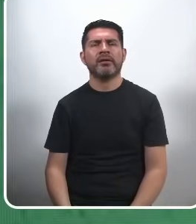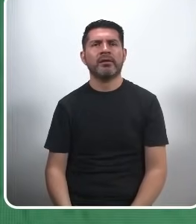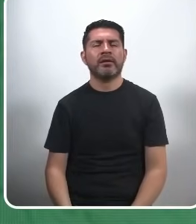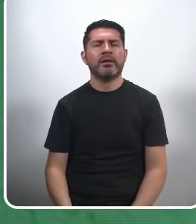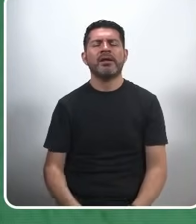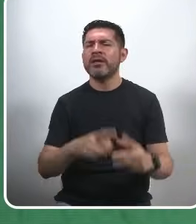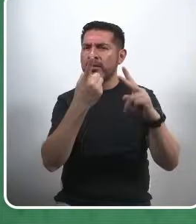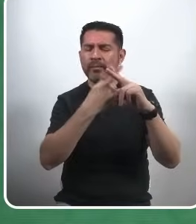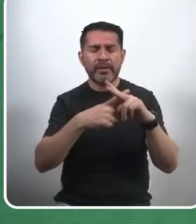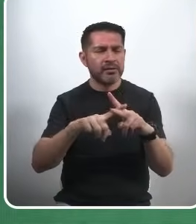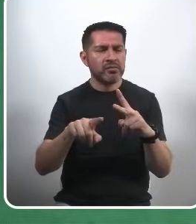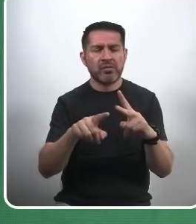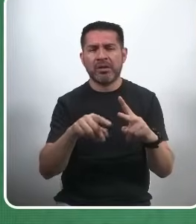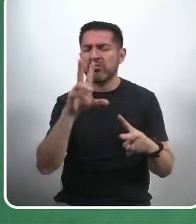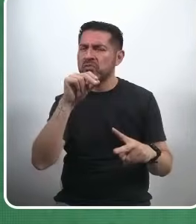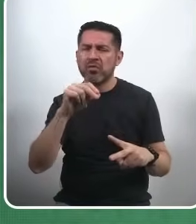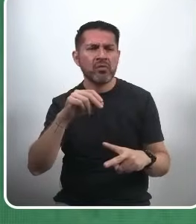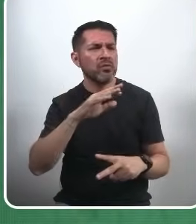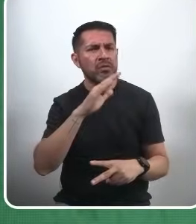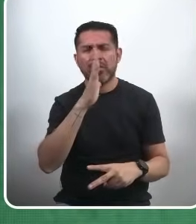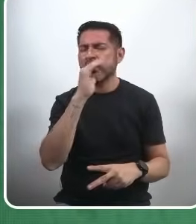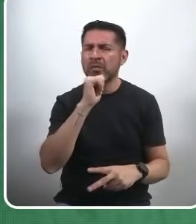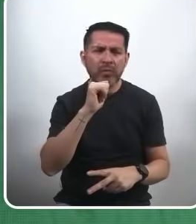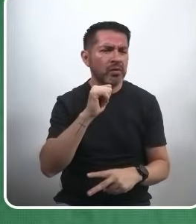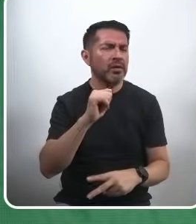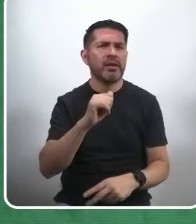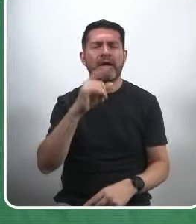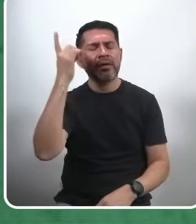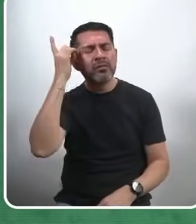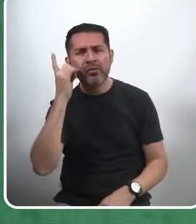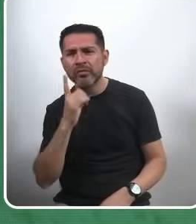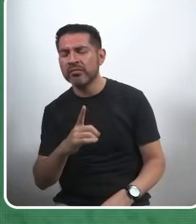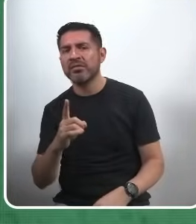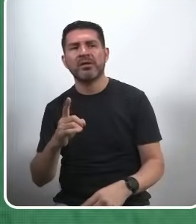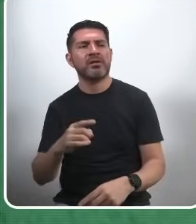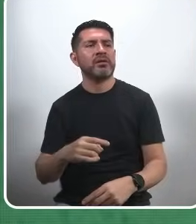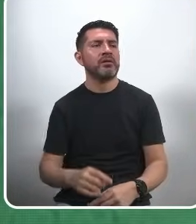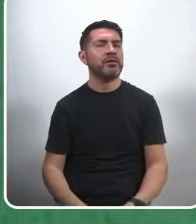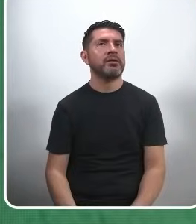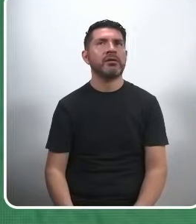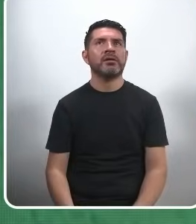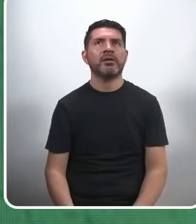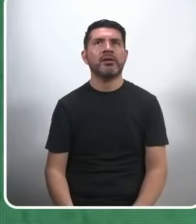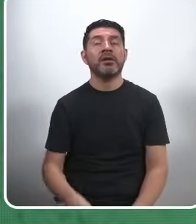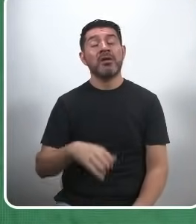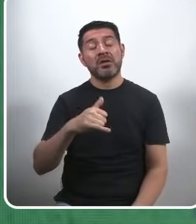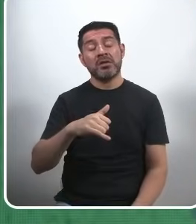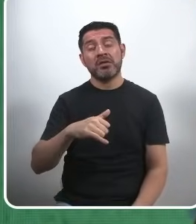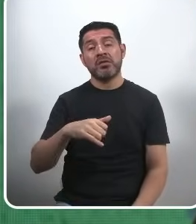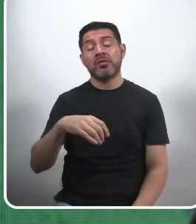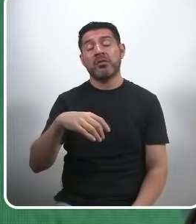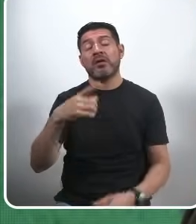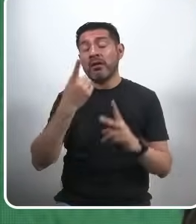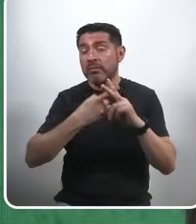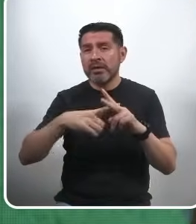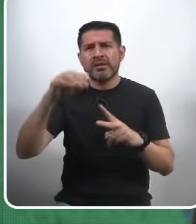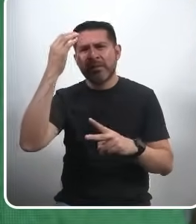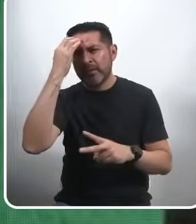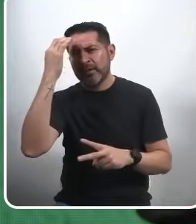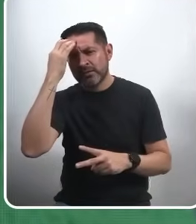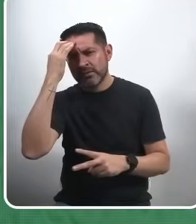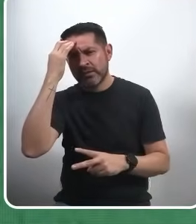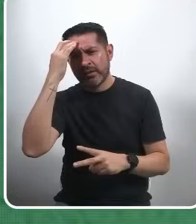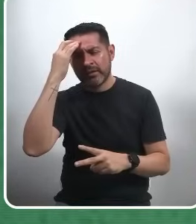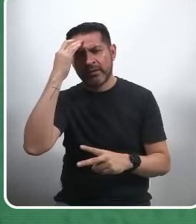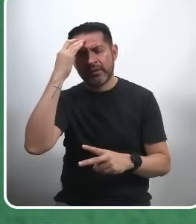insomnio. ¿Sabe qué estaba pensando? En personas que según yo ya había perdonado de hace mucho tiempo, como cuatro de ellos